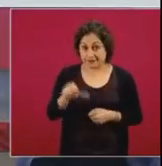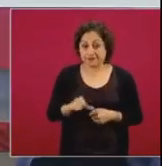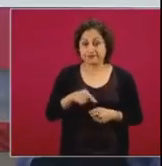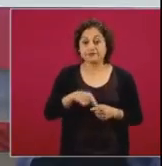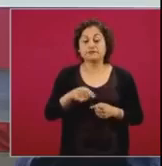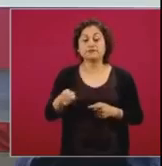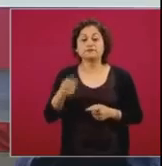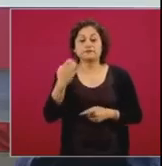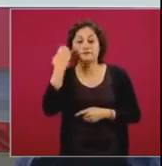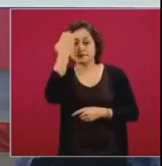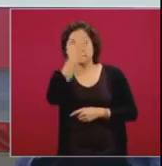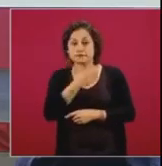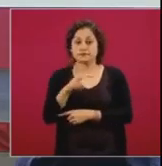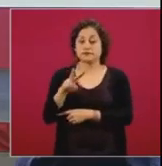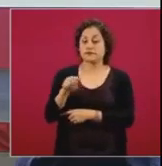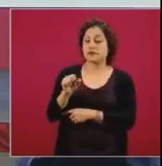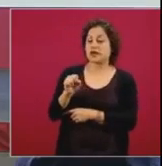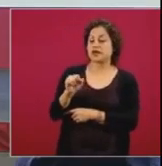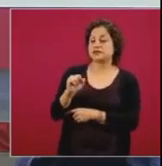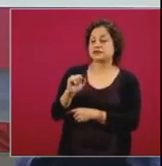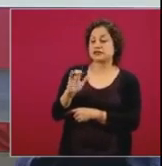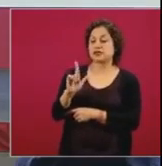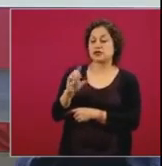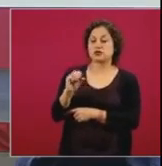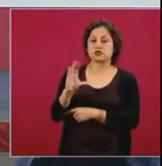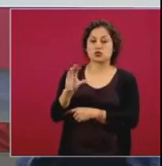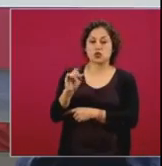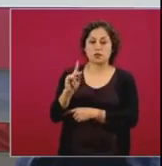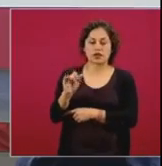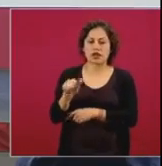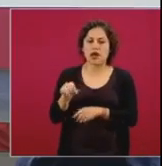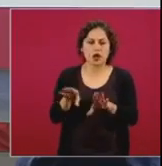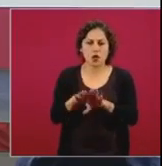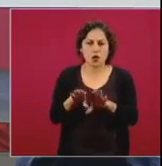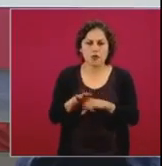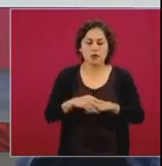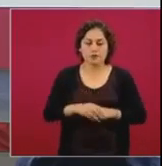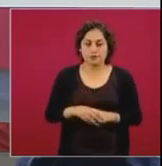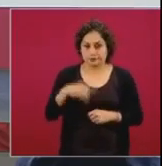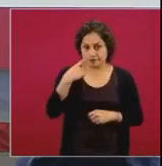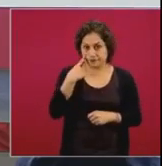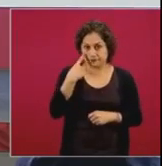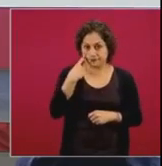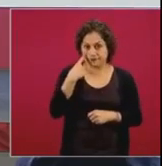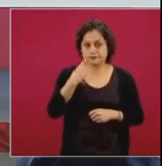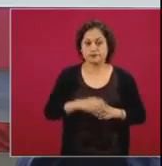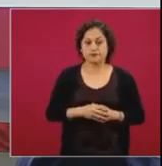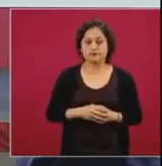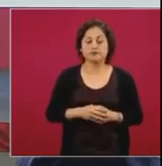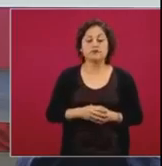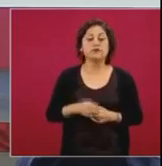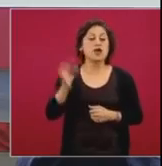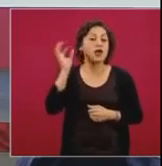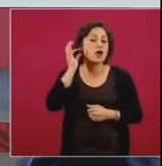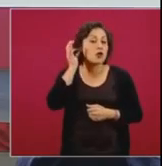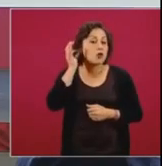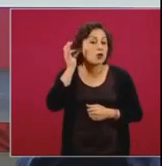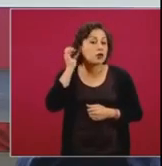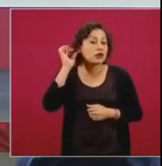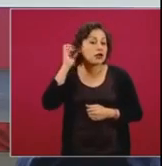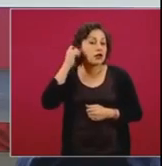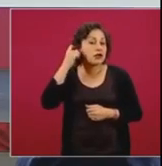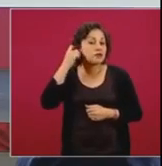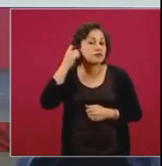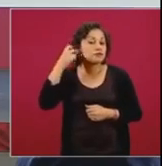baciloscopía. Al igual que tuberculosis, se toma material, ya sea del lóbulo de la oreja o de